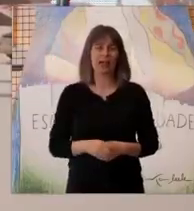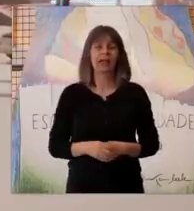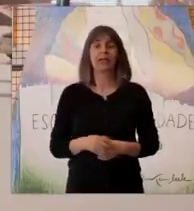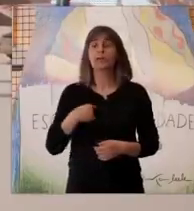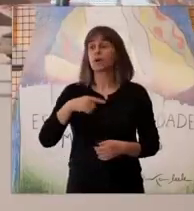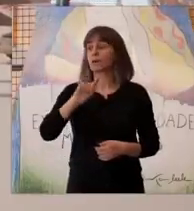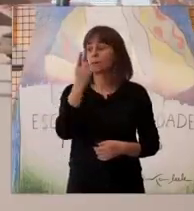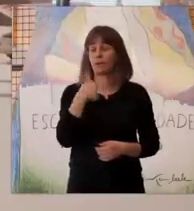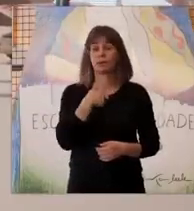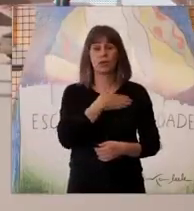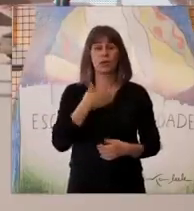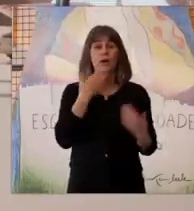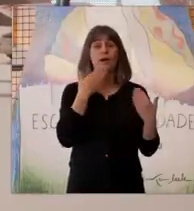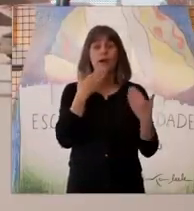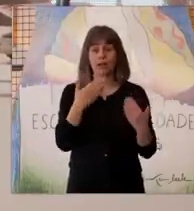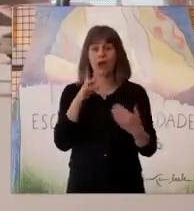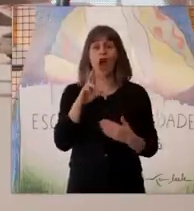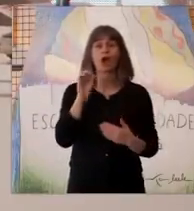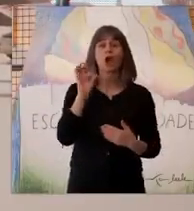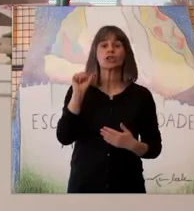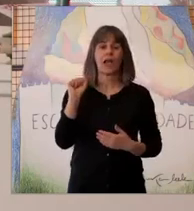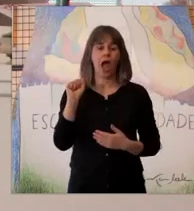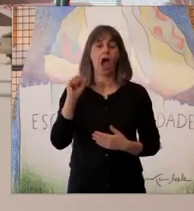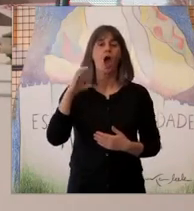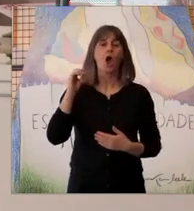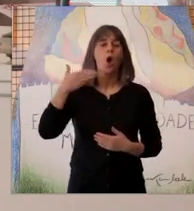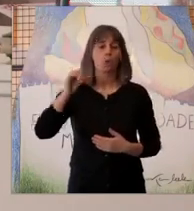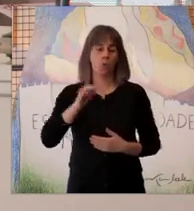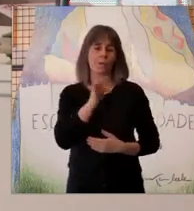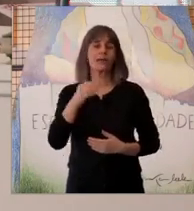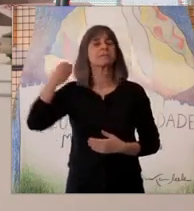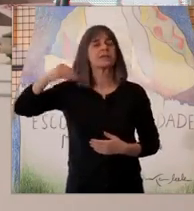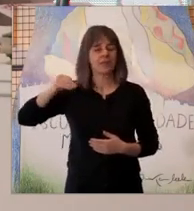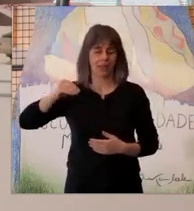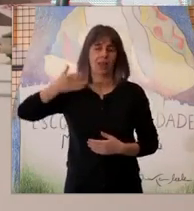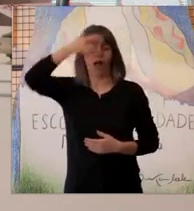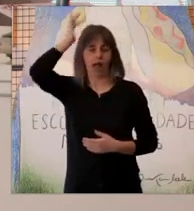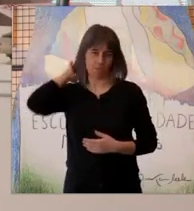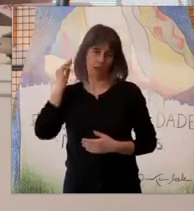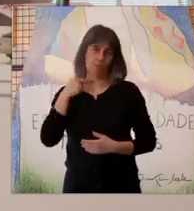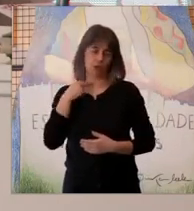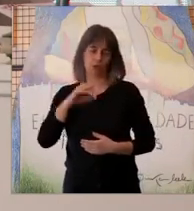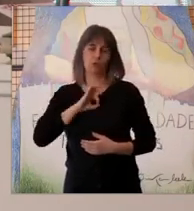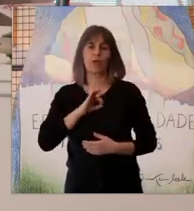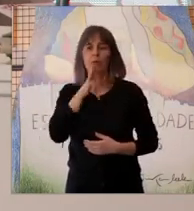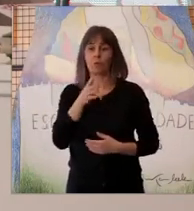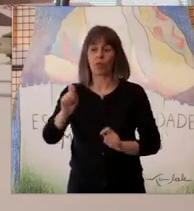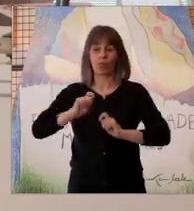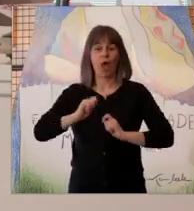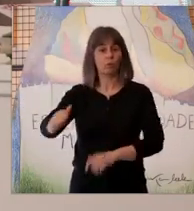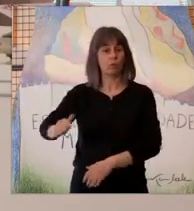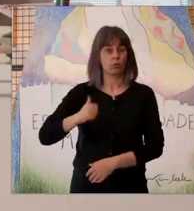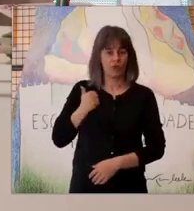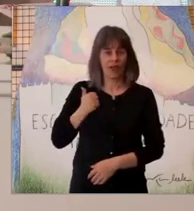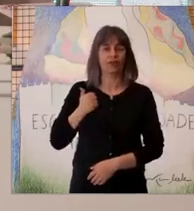quiero dar las gracias a Rosa cobo y a la presidenta de la diputación amiga Carmela Silva por esta oportunidad la de estar aquí